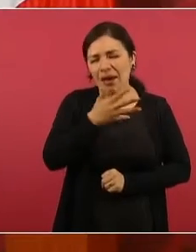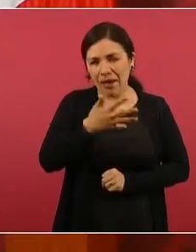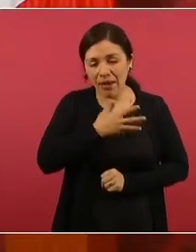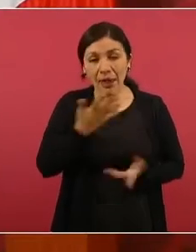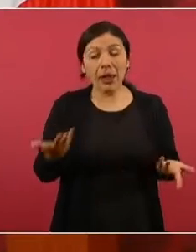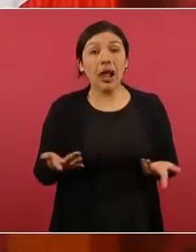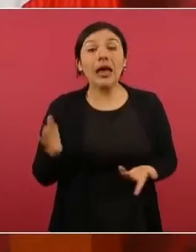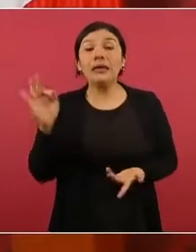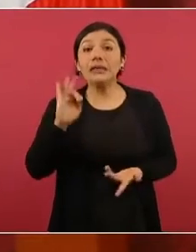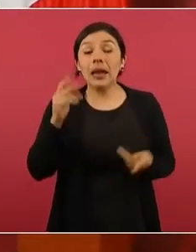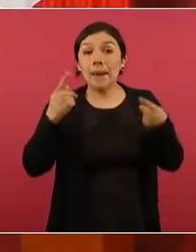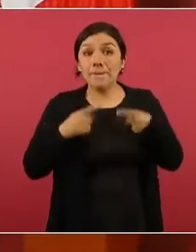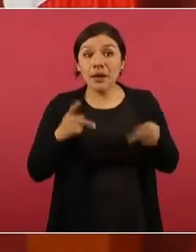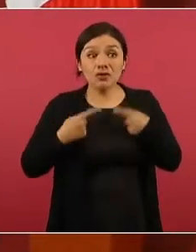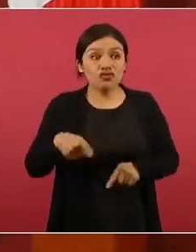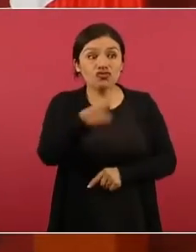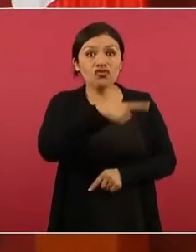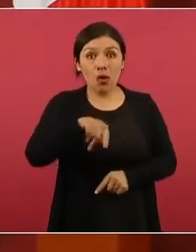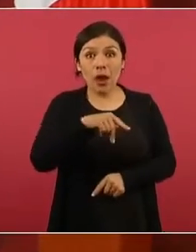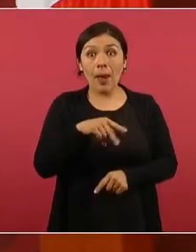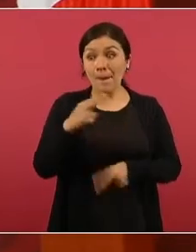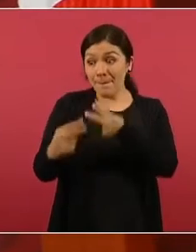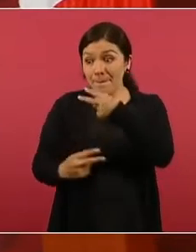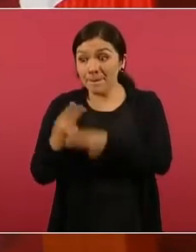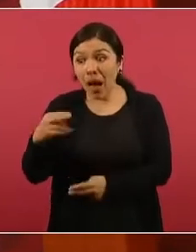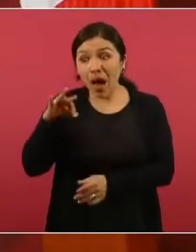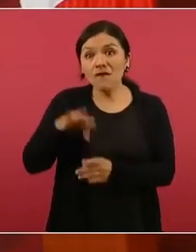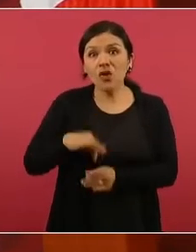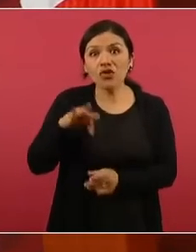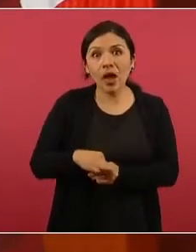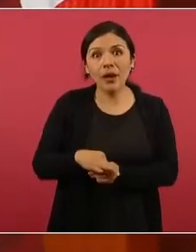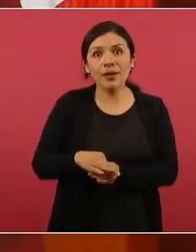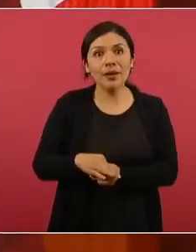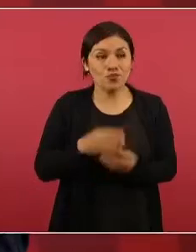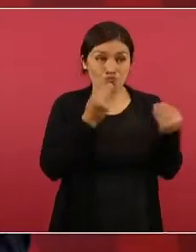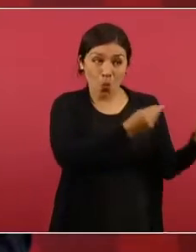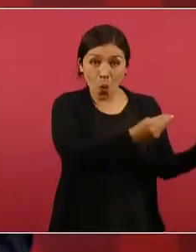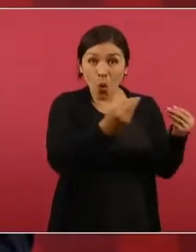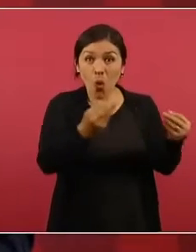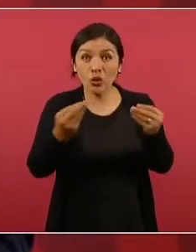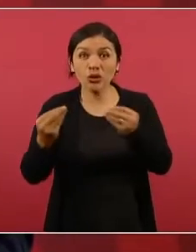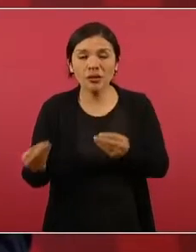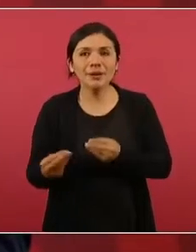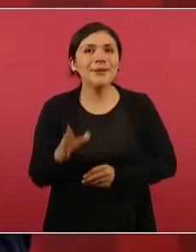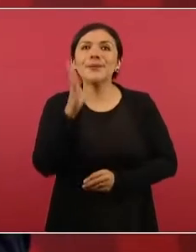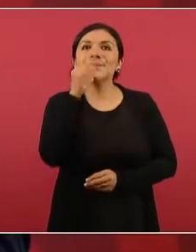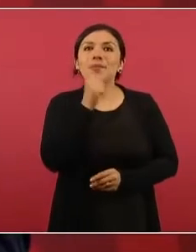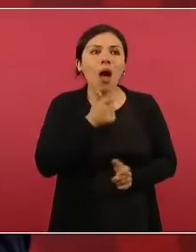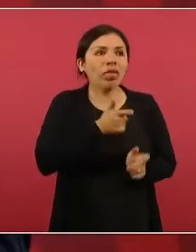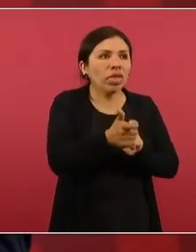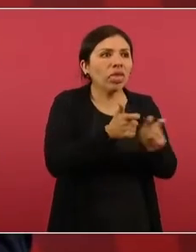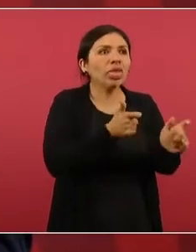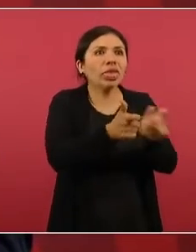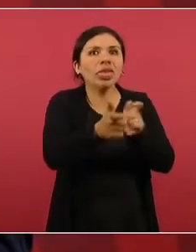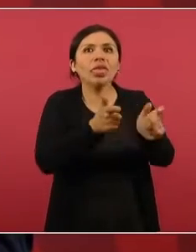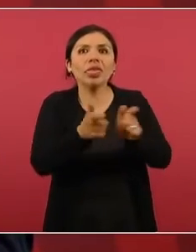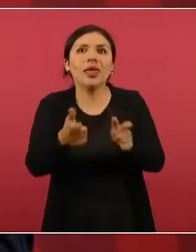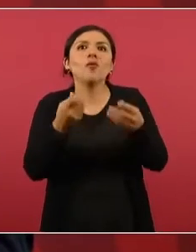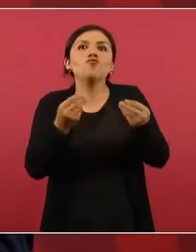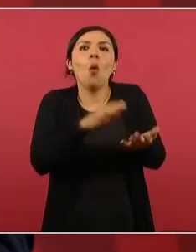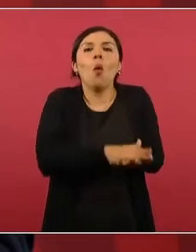si la gente participa, no les alcanza con los votos